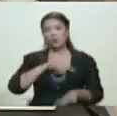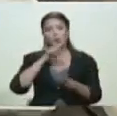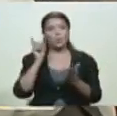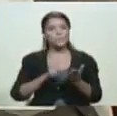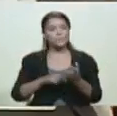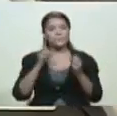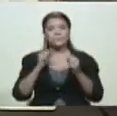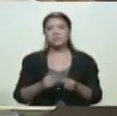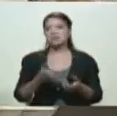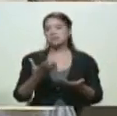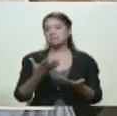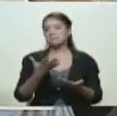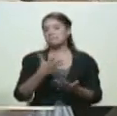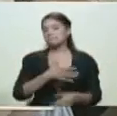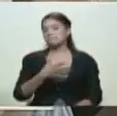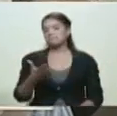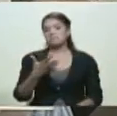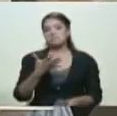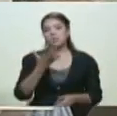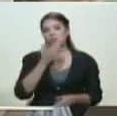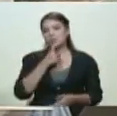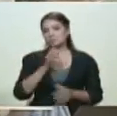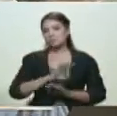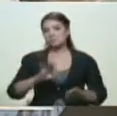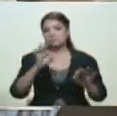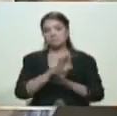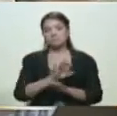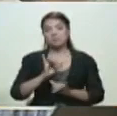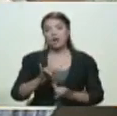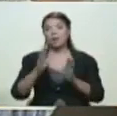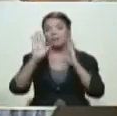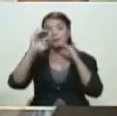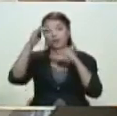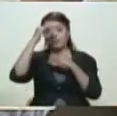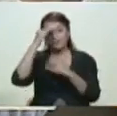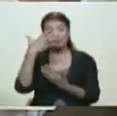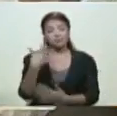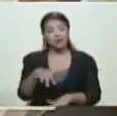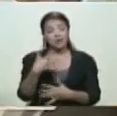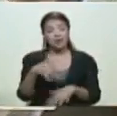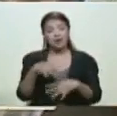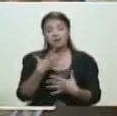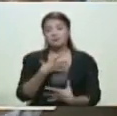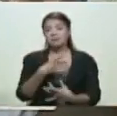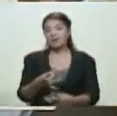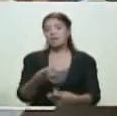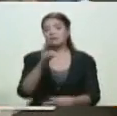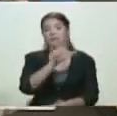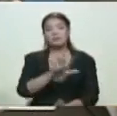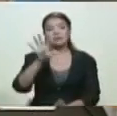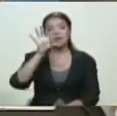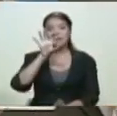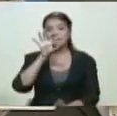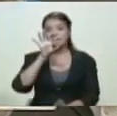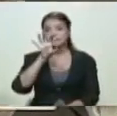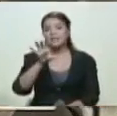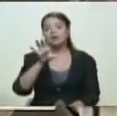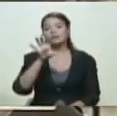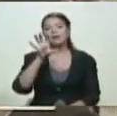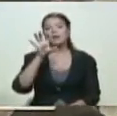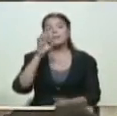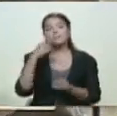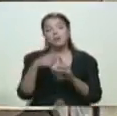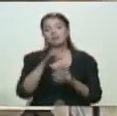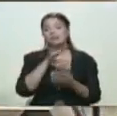completamente desinteresada, desprovistos de sí mismos por atender los más altos intereses de la patria y del Estado